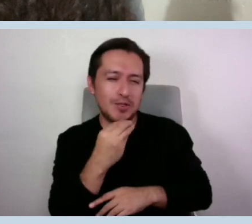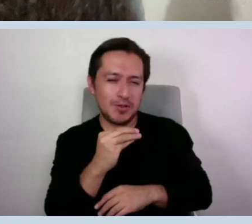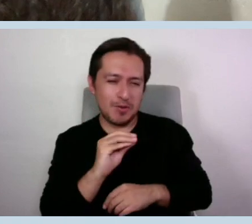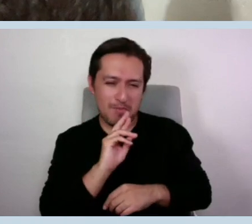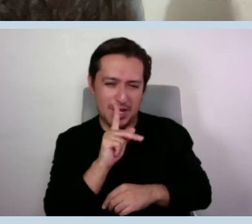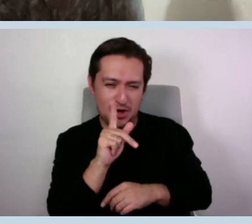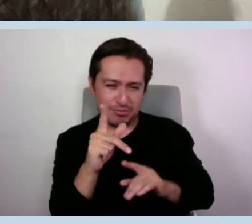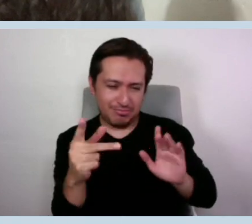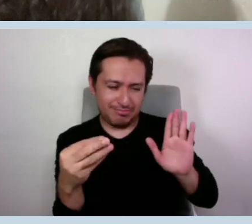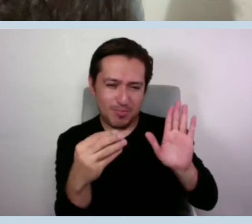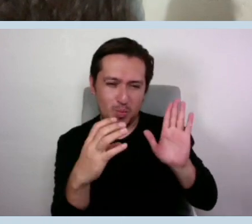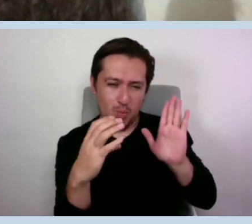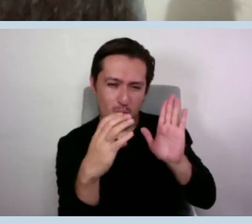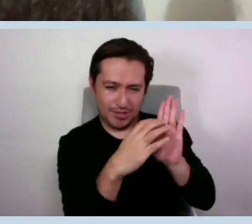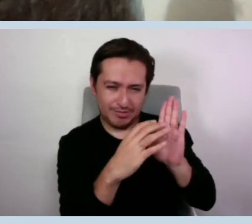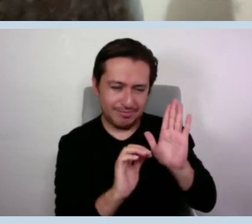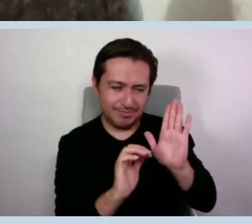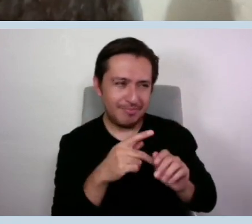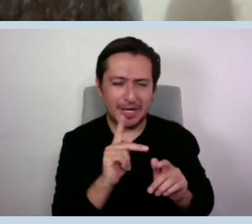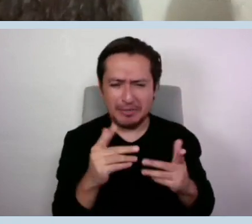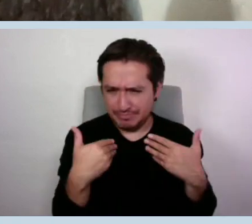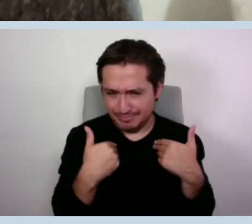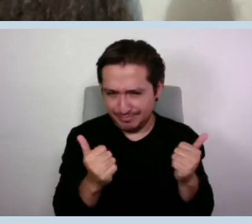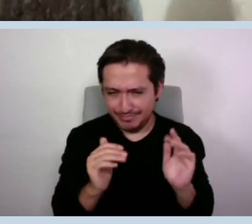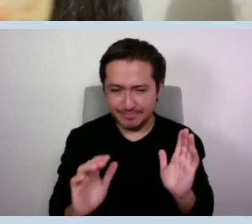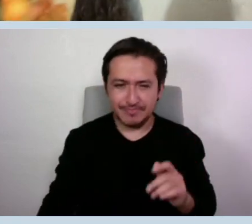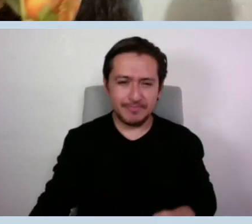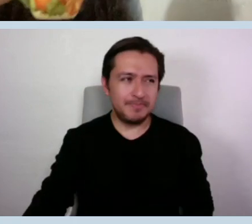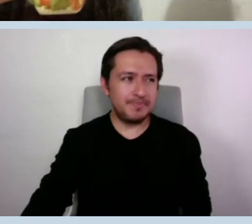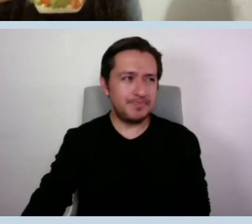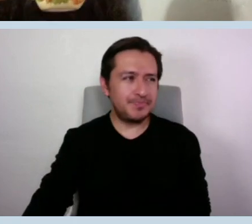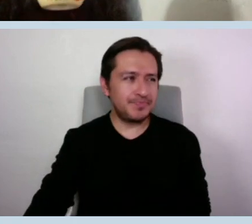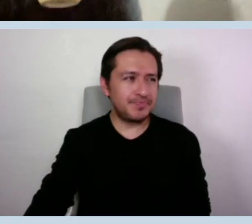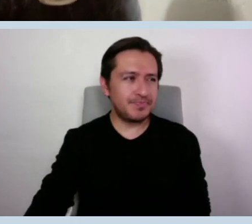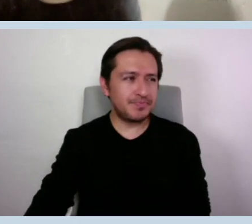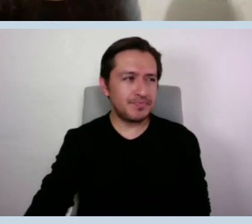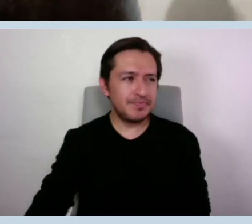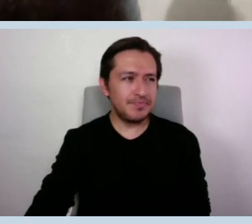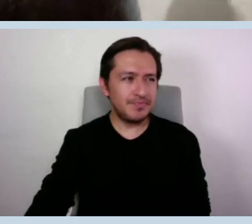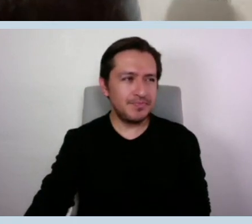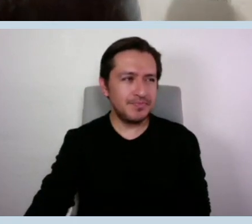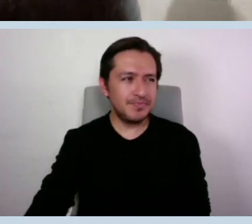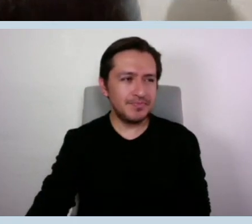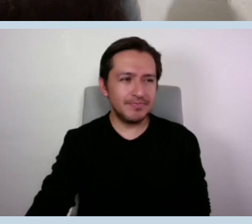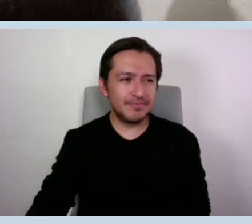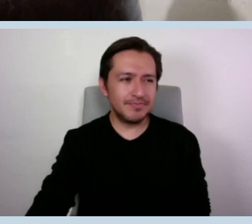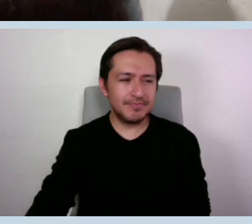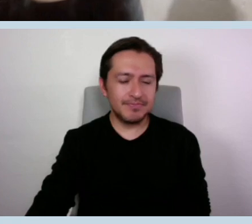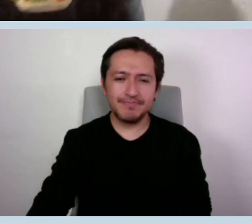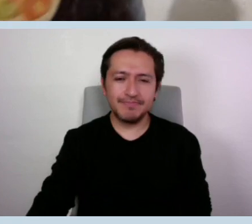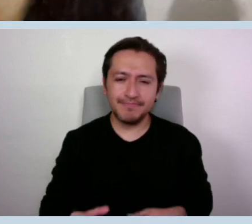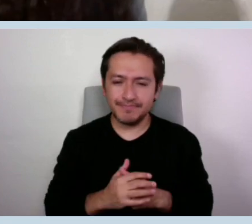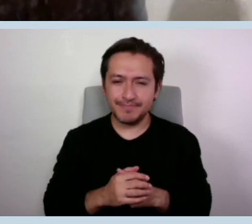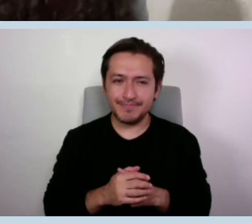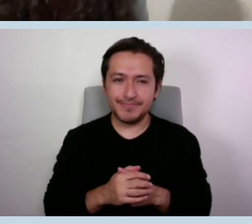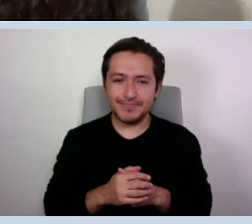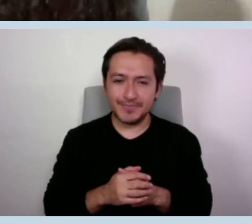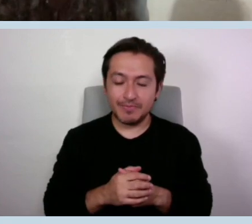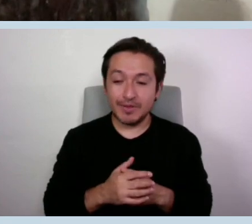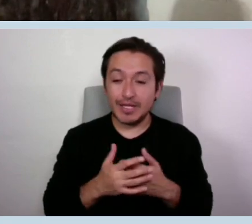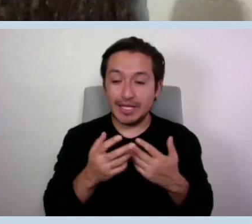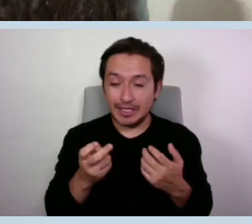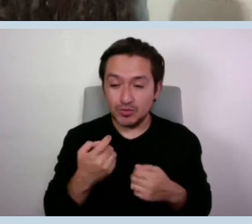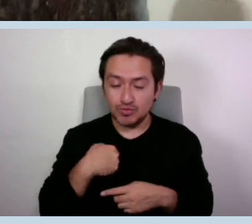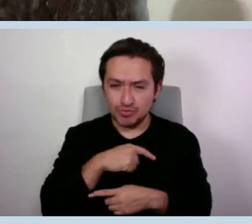entiende no em entonces pasó esto como que nos hizo reflexionar y